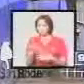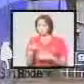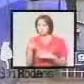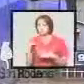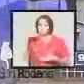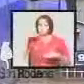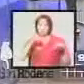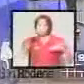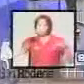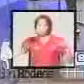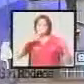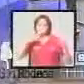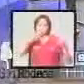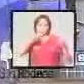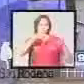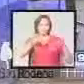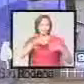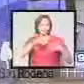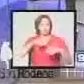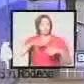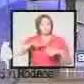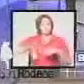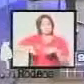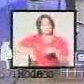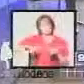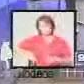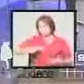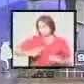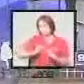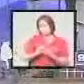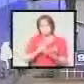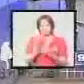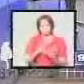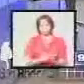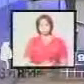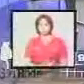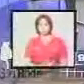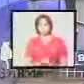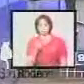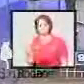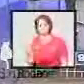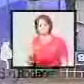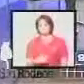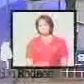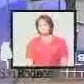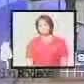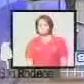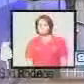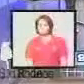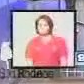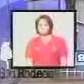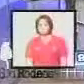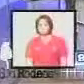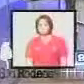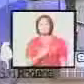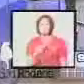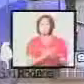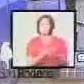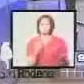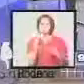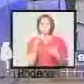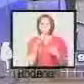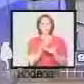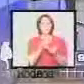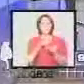o cómo está el tema de la morosidad en este caso? Sí, el banco, una parte muy importante de